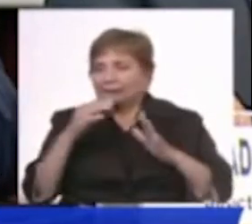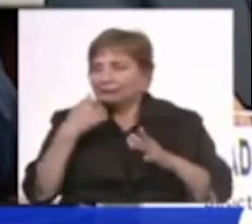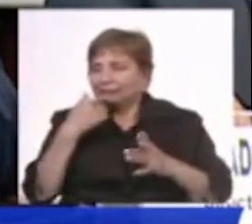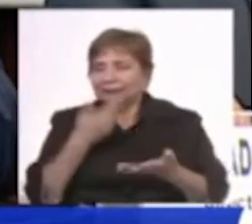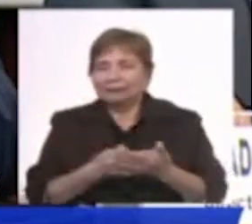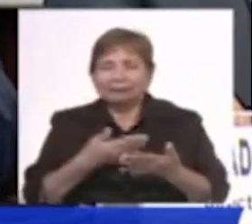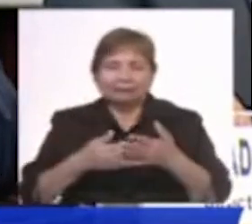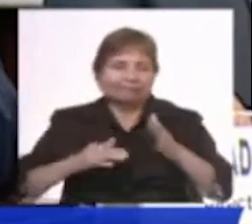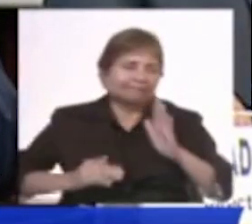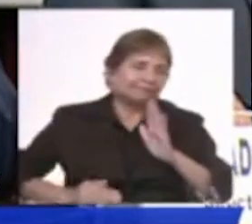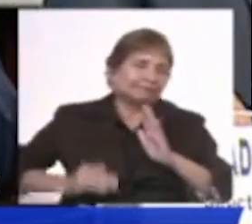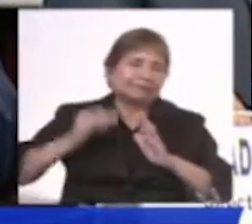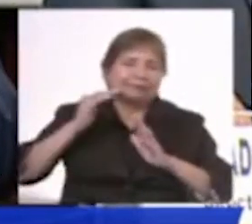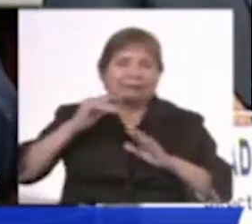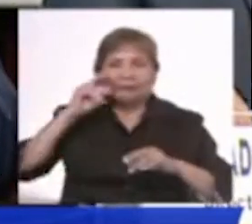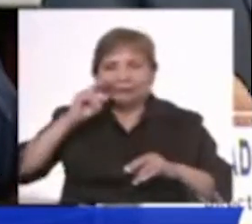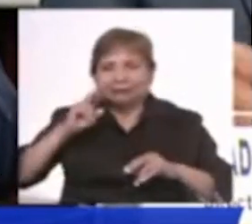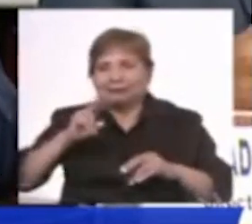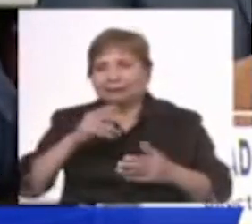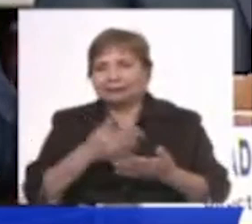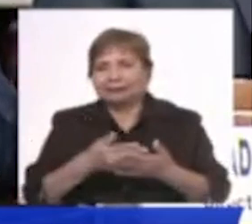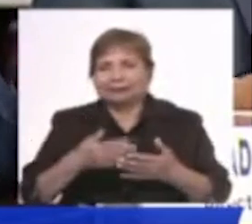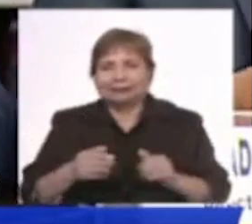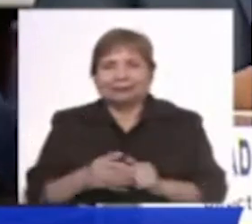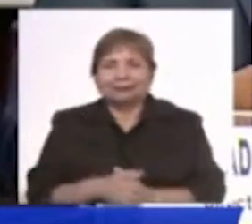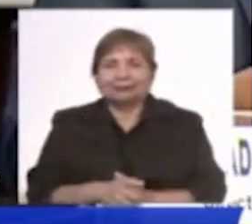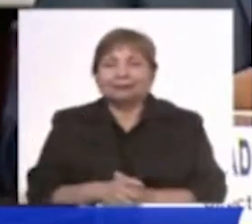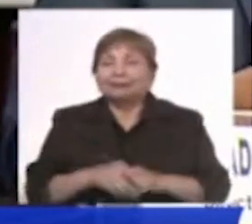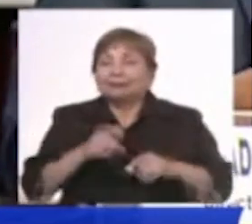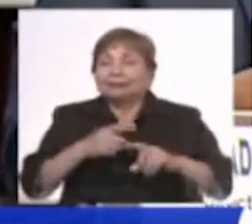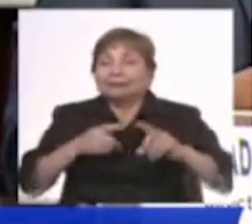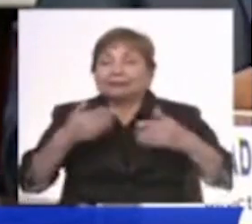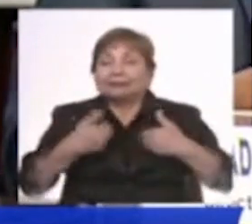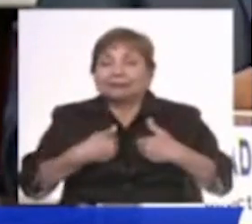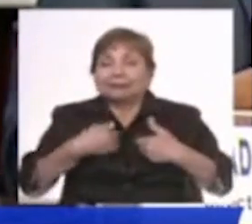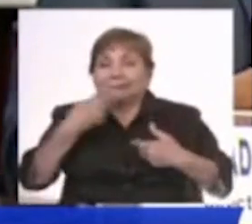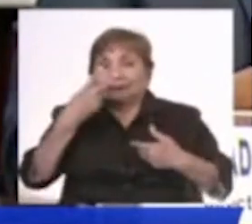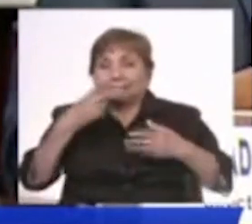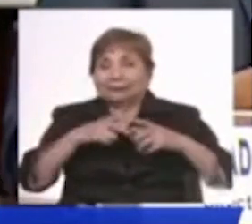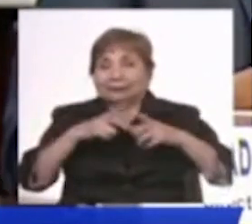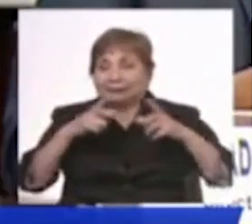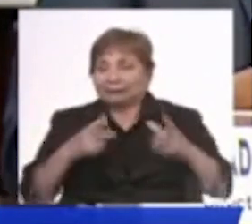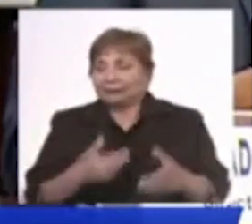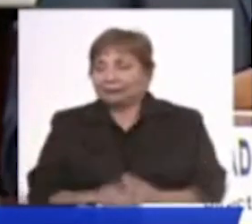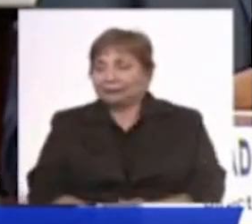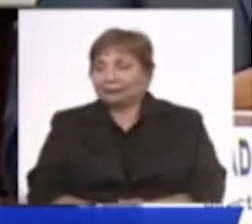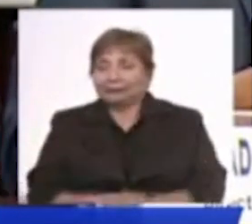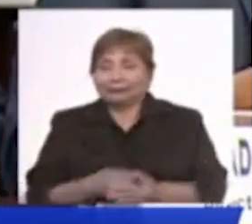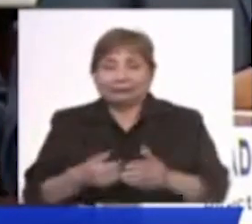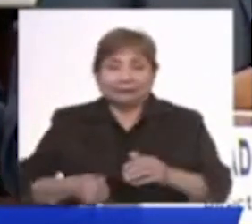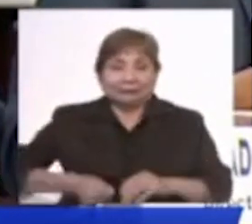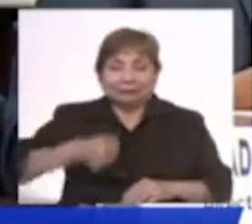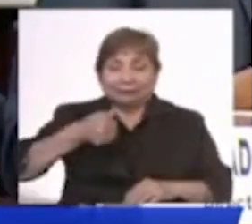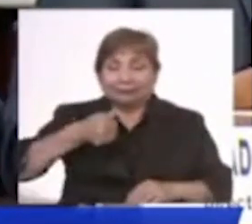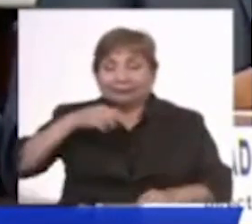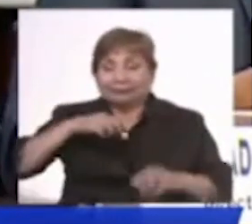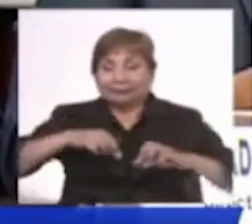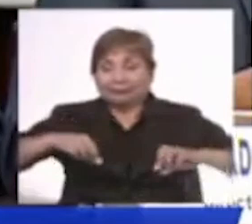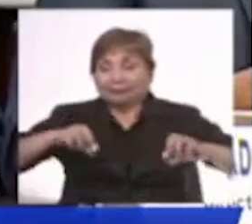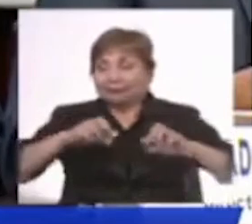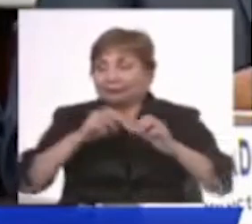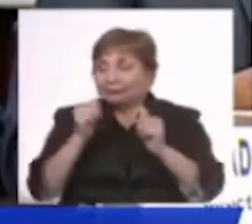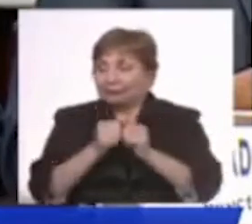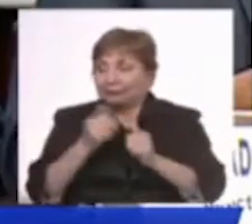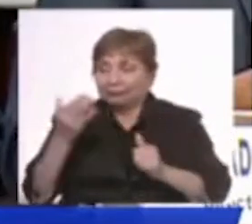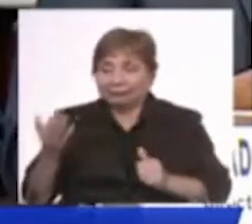es la cabeza visible de la administración, pero tiene dos grandes sectores. El director general parlamentario, que me